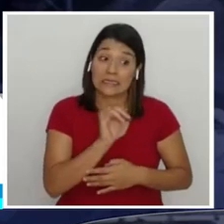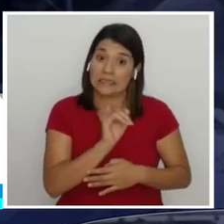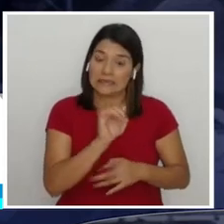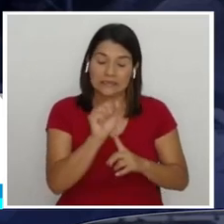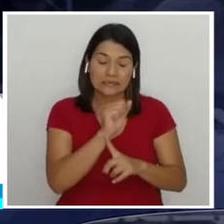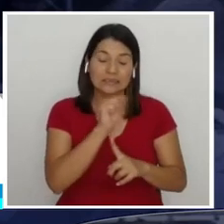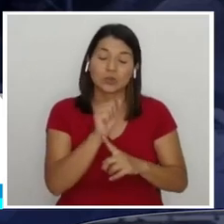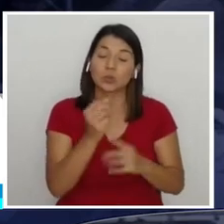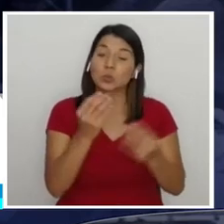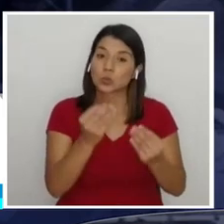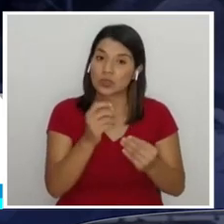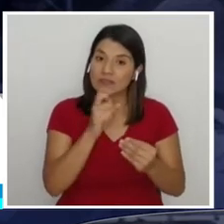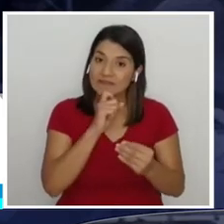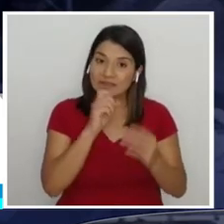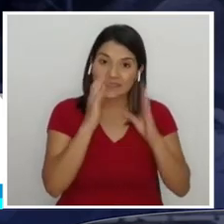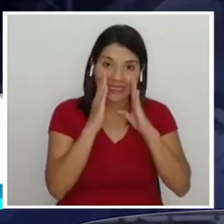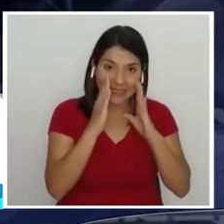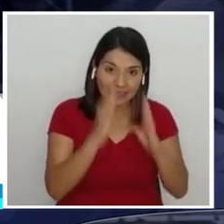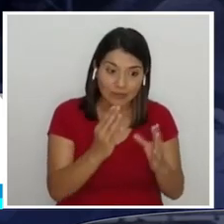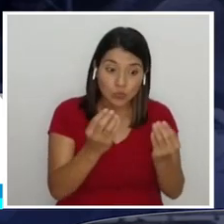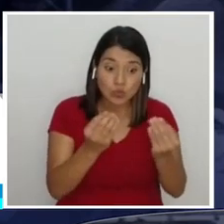atender, difícil de procesar,